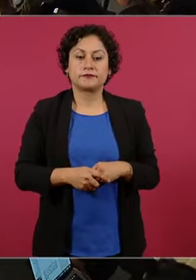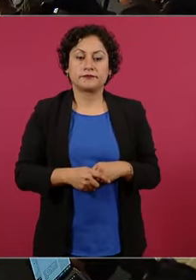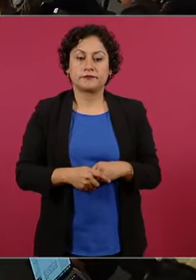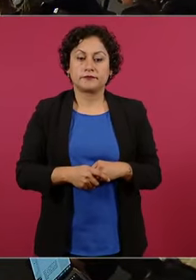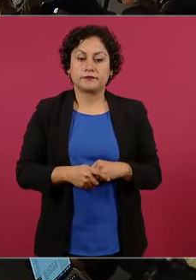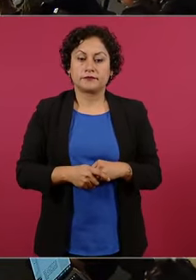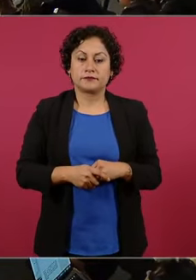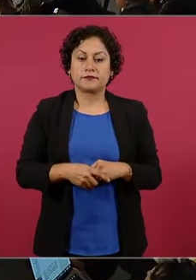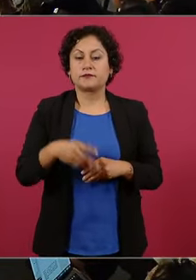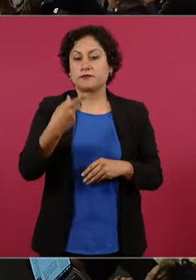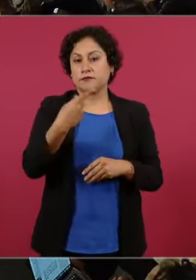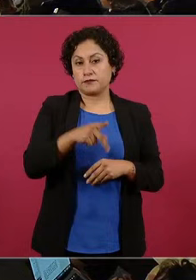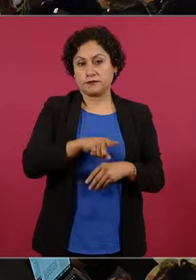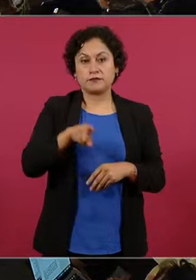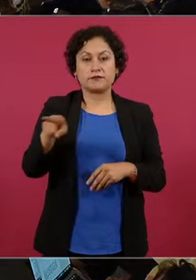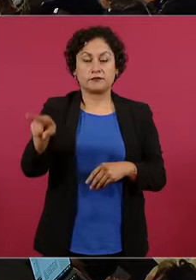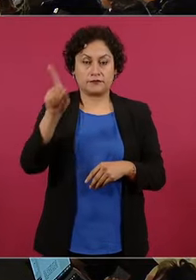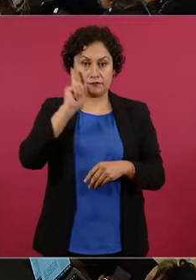Pero es ella,